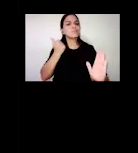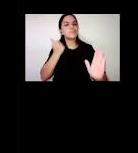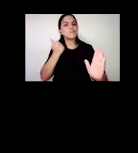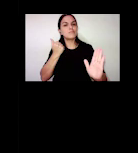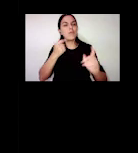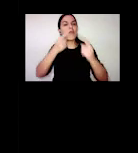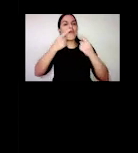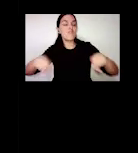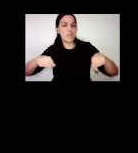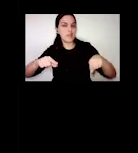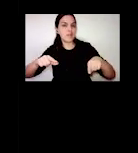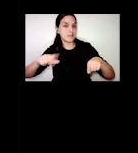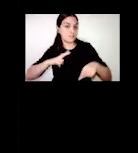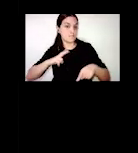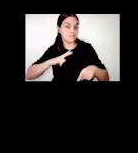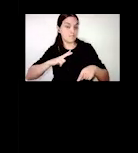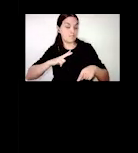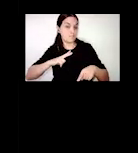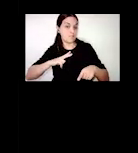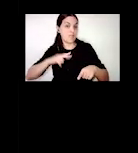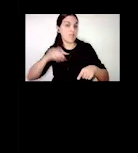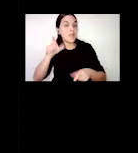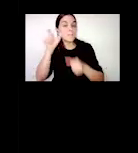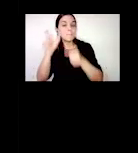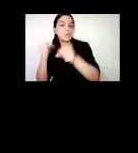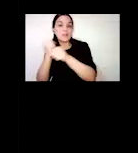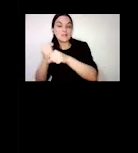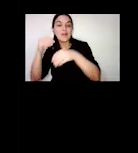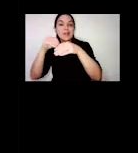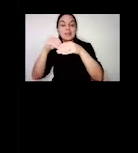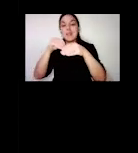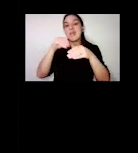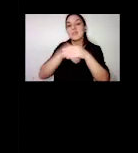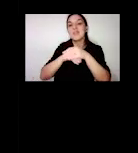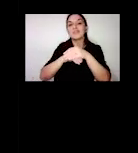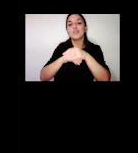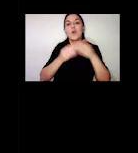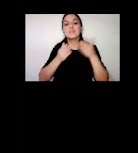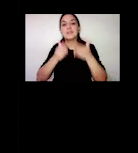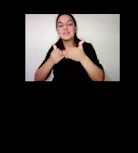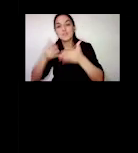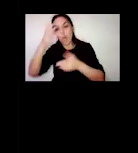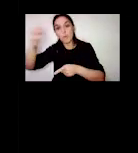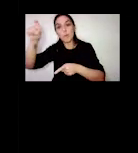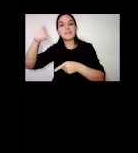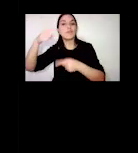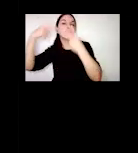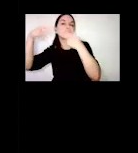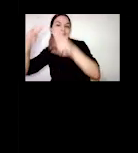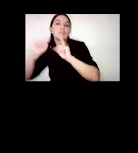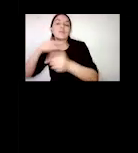que pertenezcan a miembros del servicio diplomático extranjero y sus familiares, siempre que